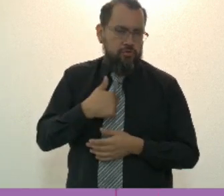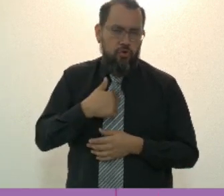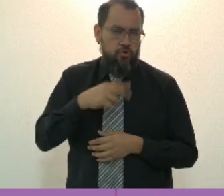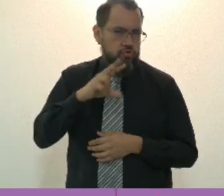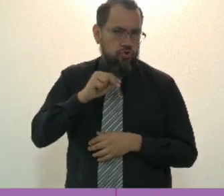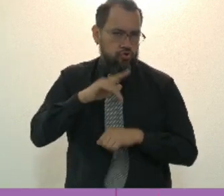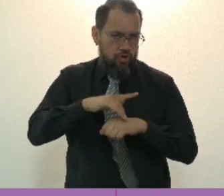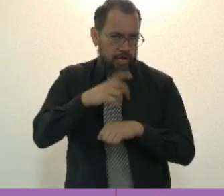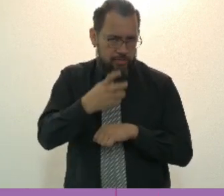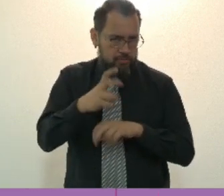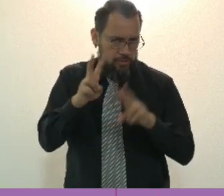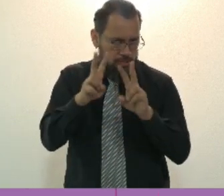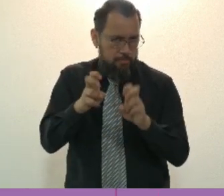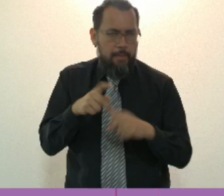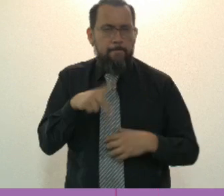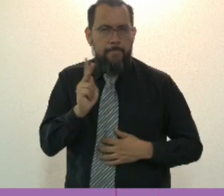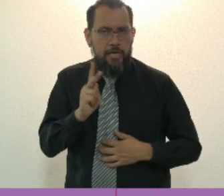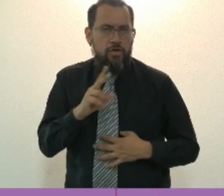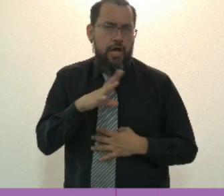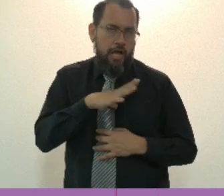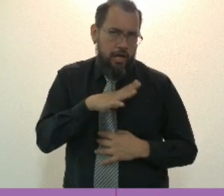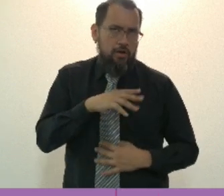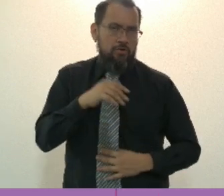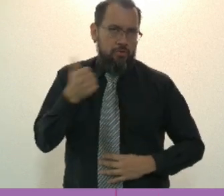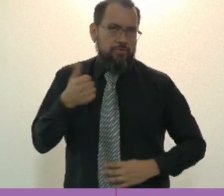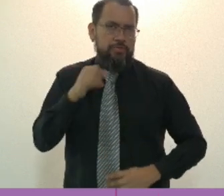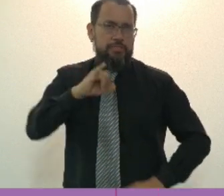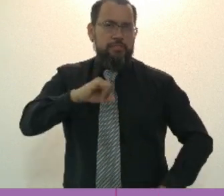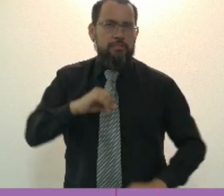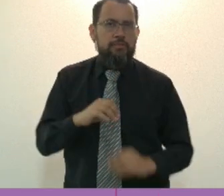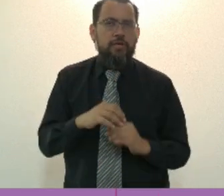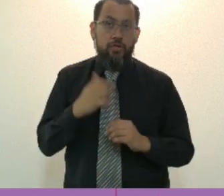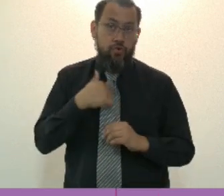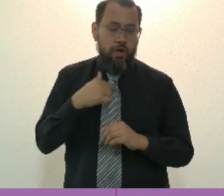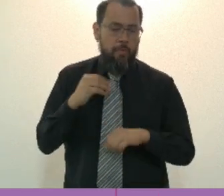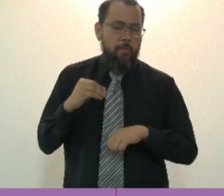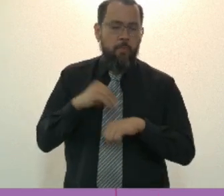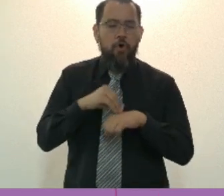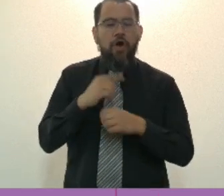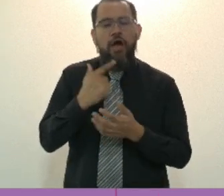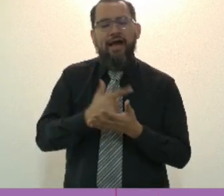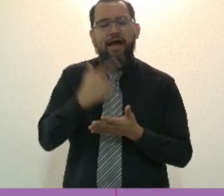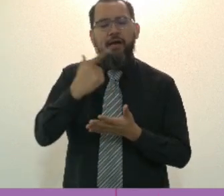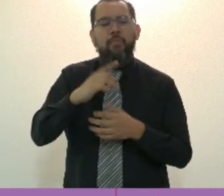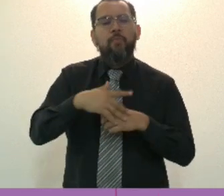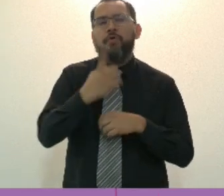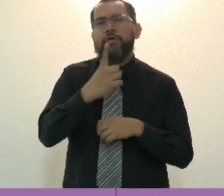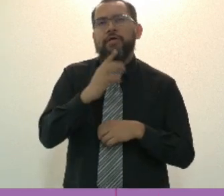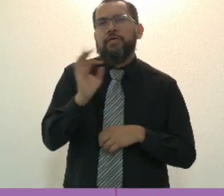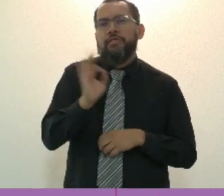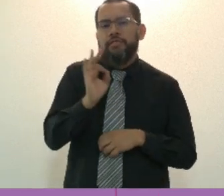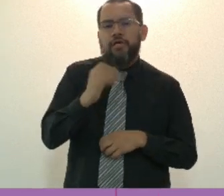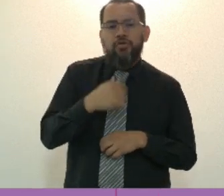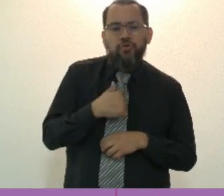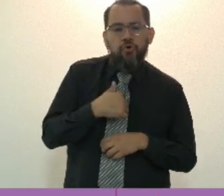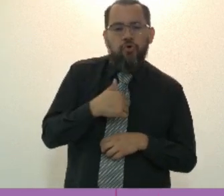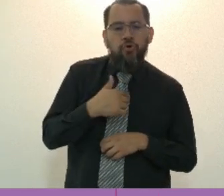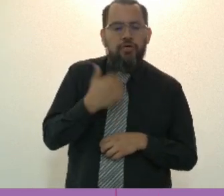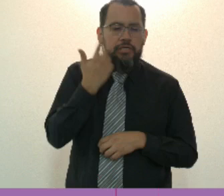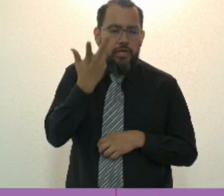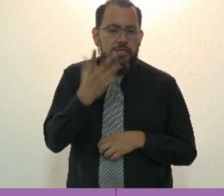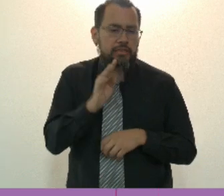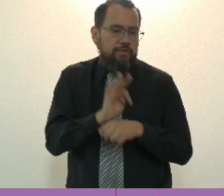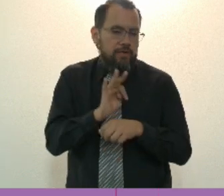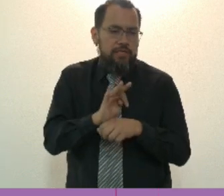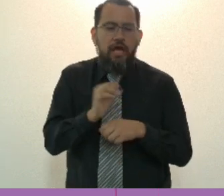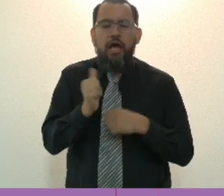ojalá y nunca ocurra, pero sí yo la pongo grave, porque cuando el OIC, quizás en queriendo defender, o a